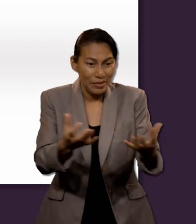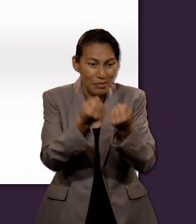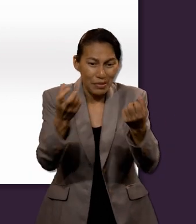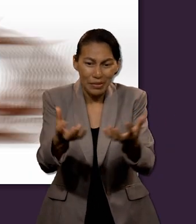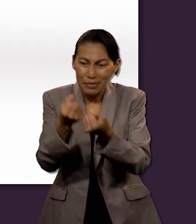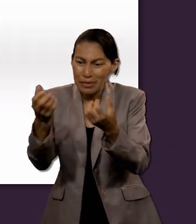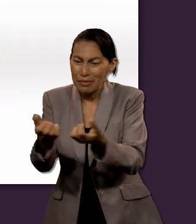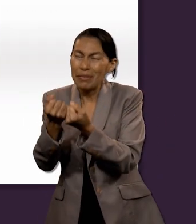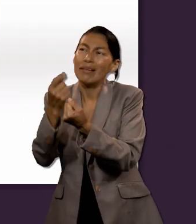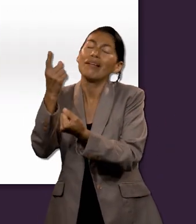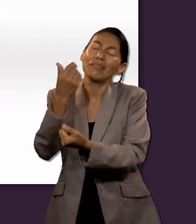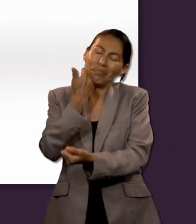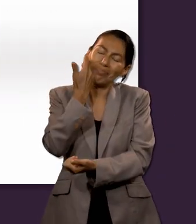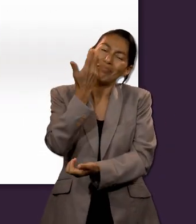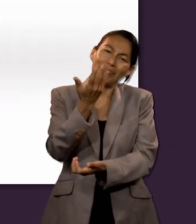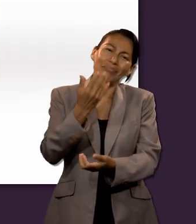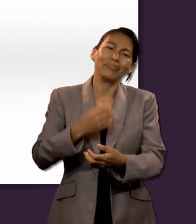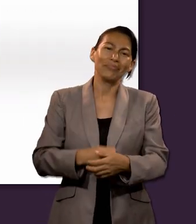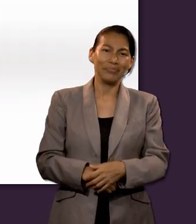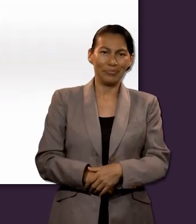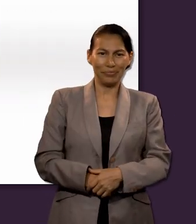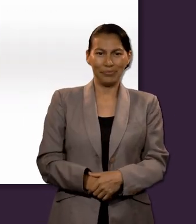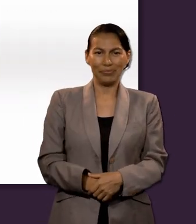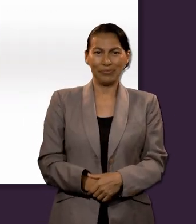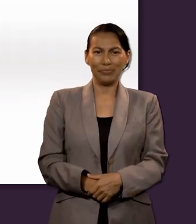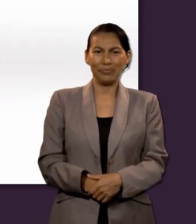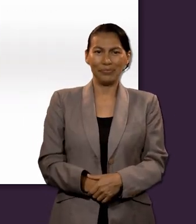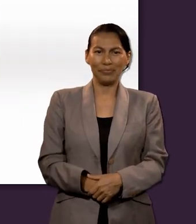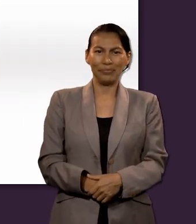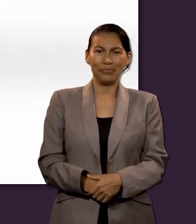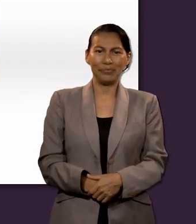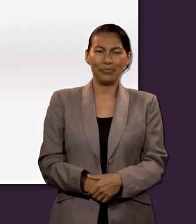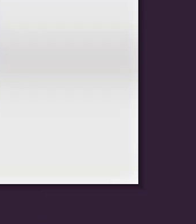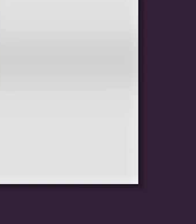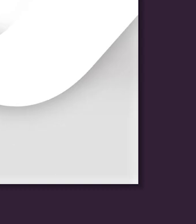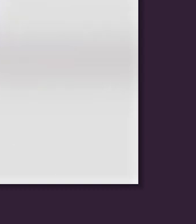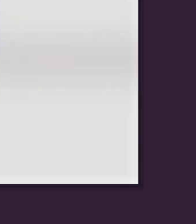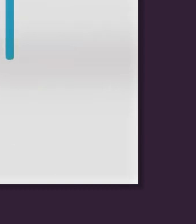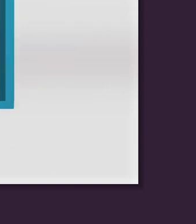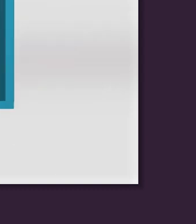y quiere salvar a tantos como le sea posible